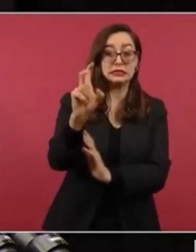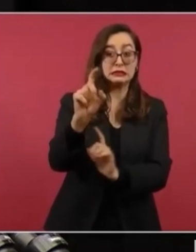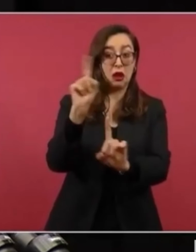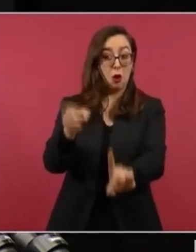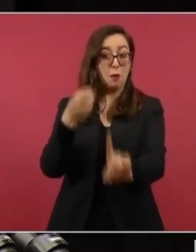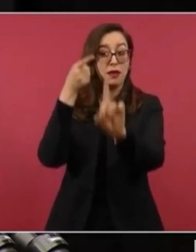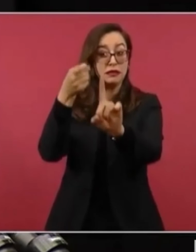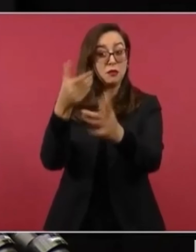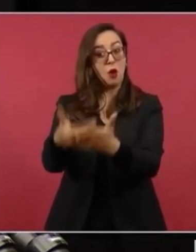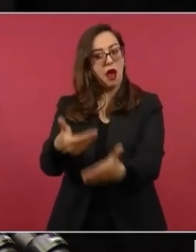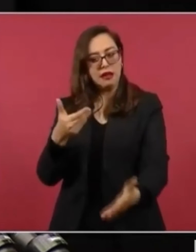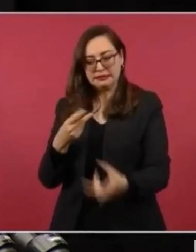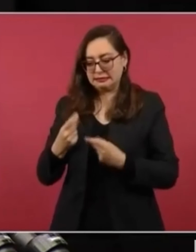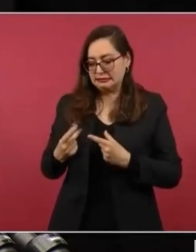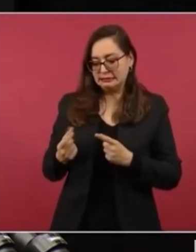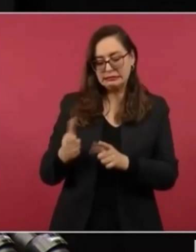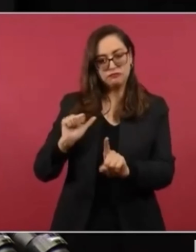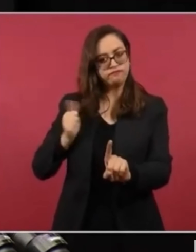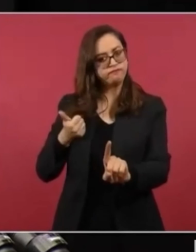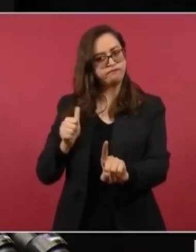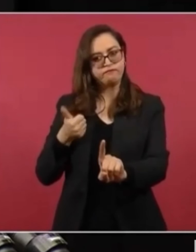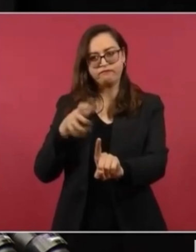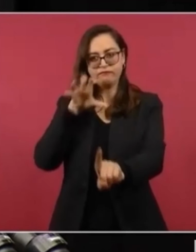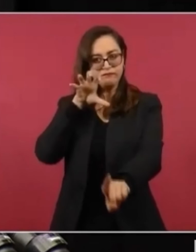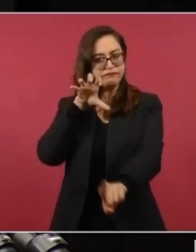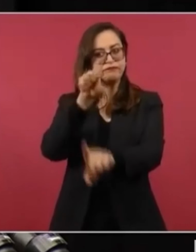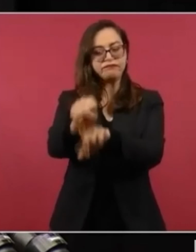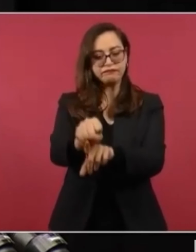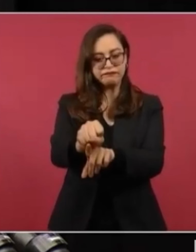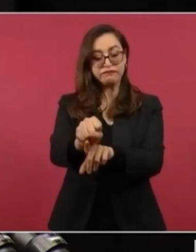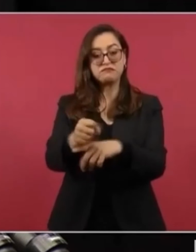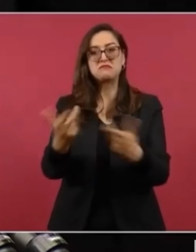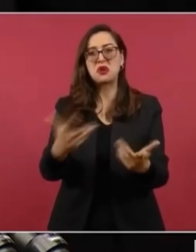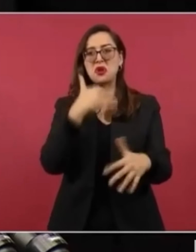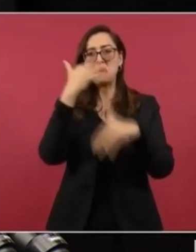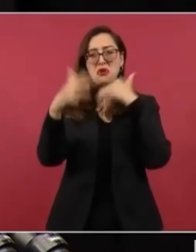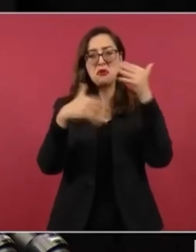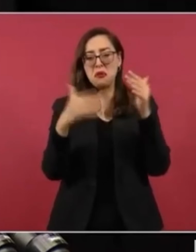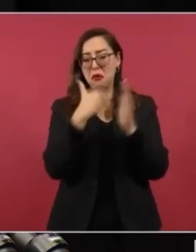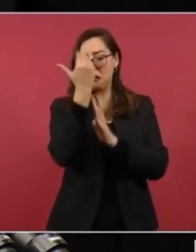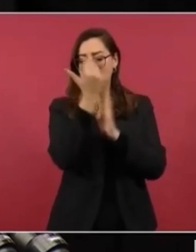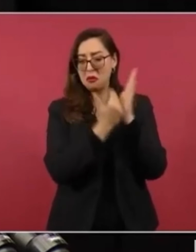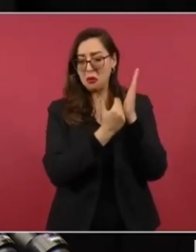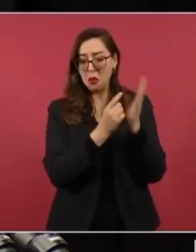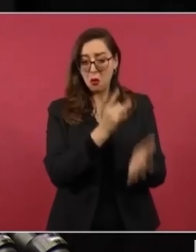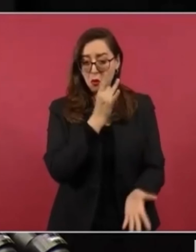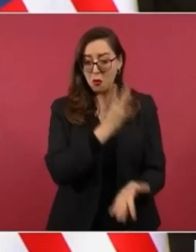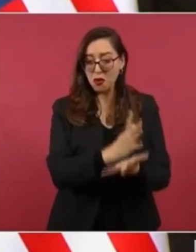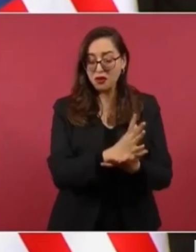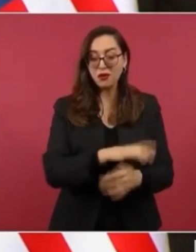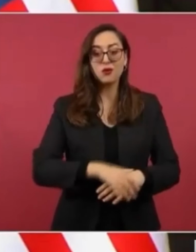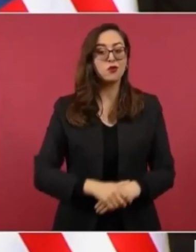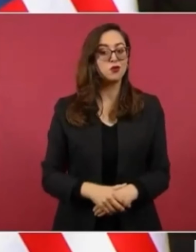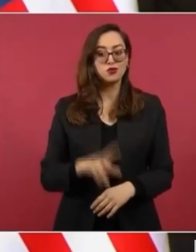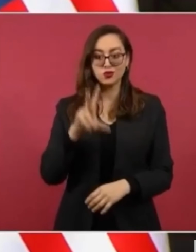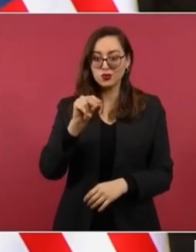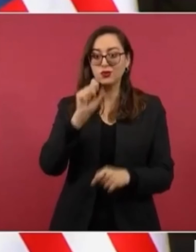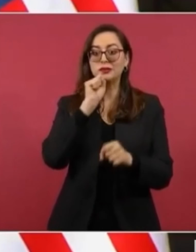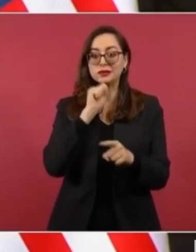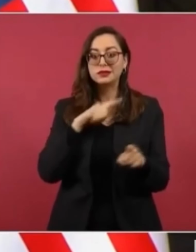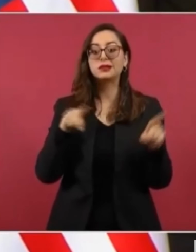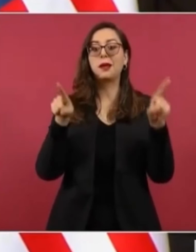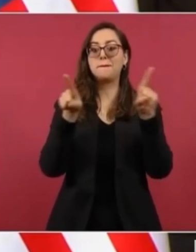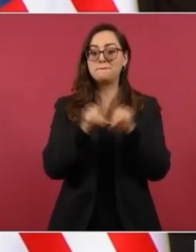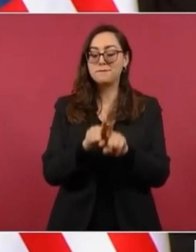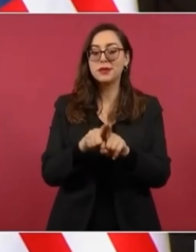son solamente reducir la contaminación para alcanzar las metas de París. También se refieren a nuestro compromiso de conservar